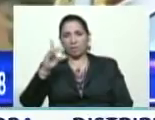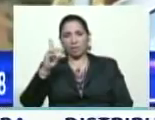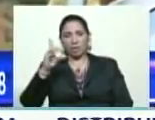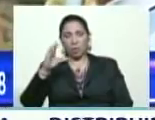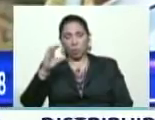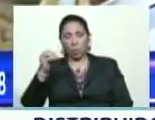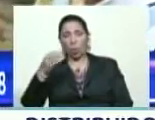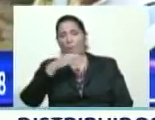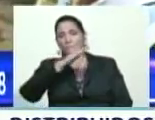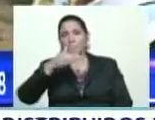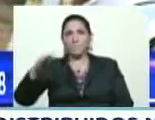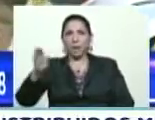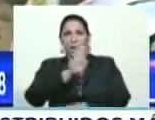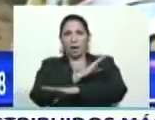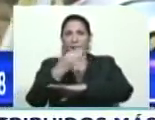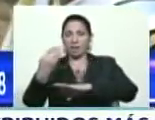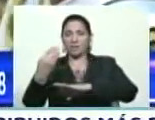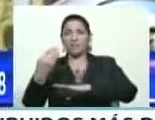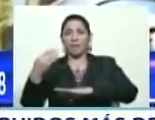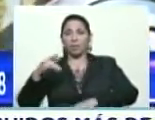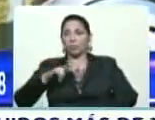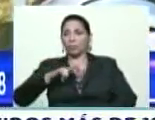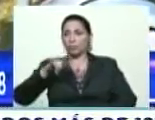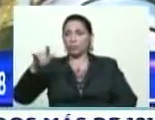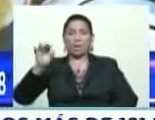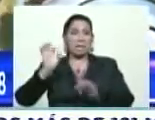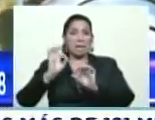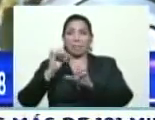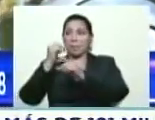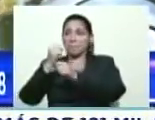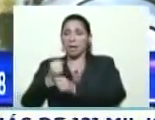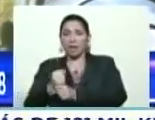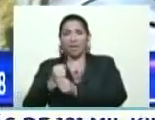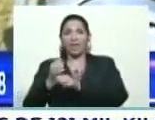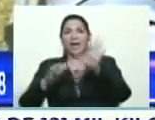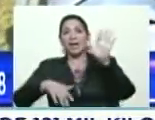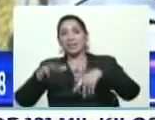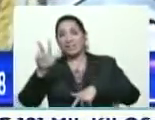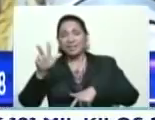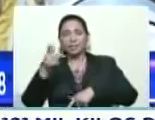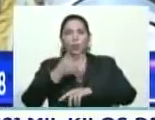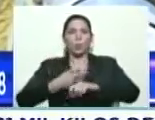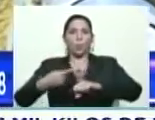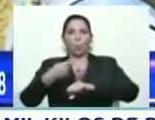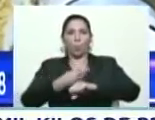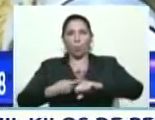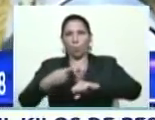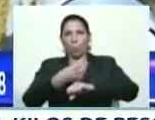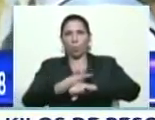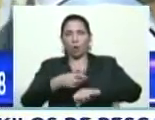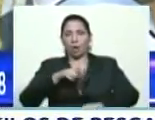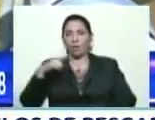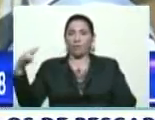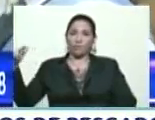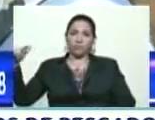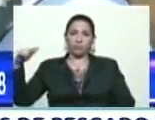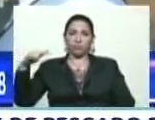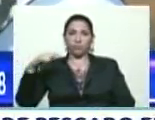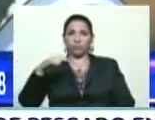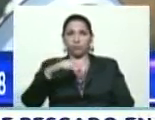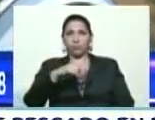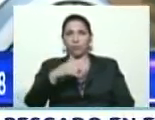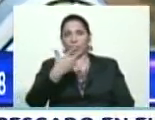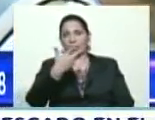Entonces, el vuelo se duró de 13 horas y han pasado 30.000